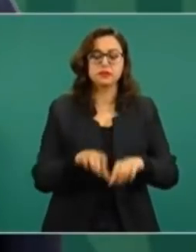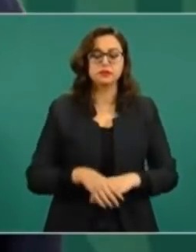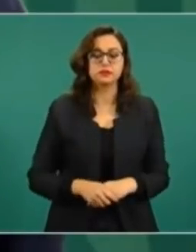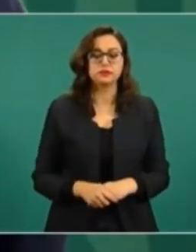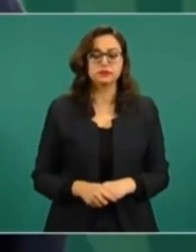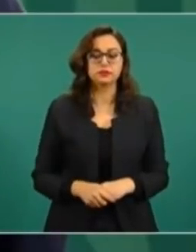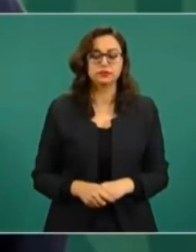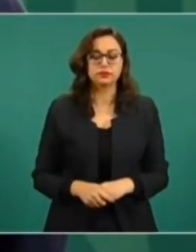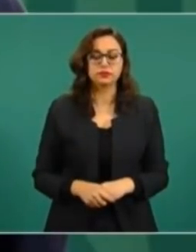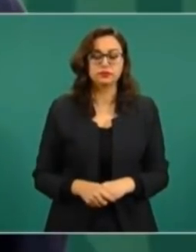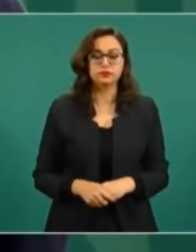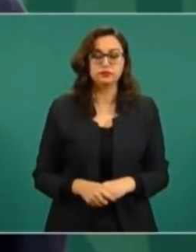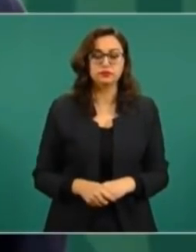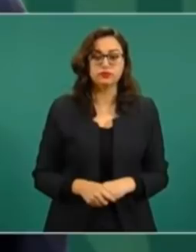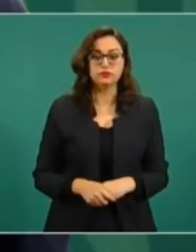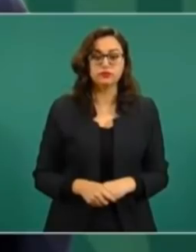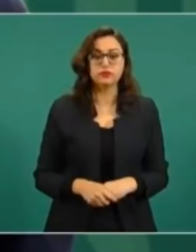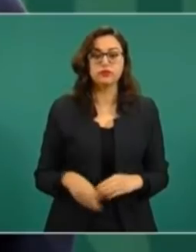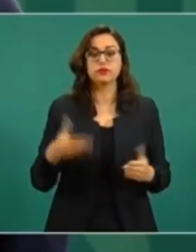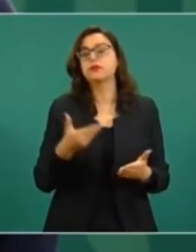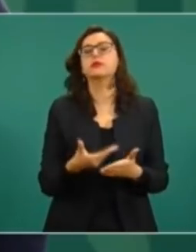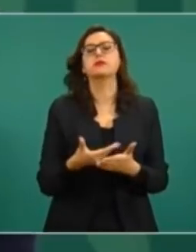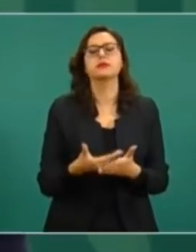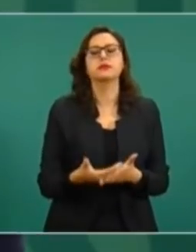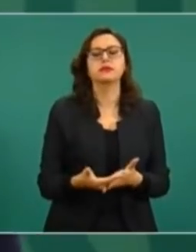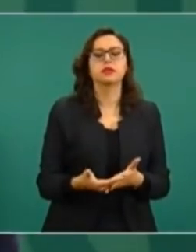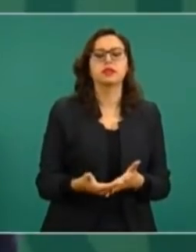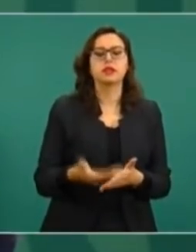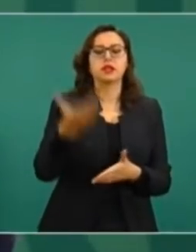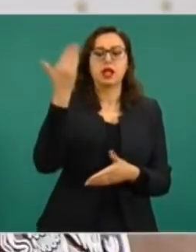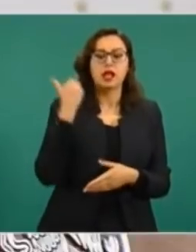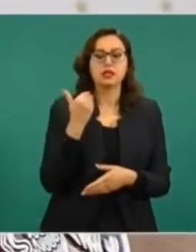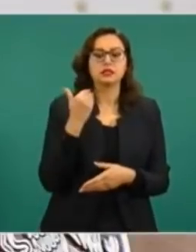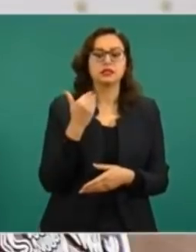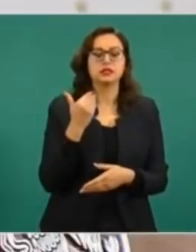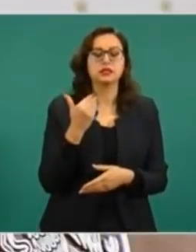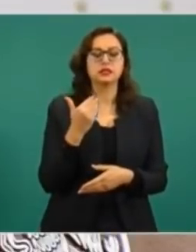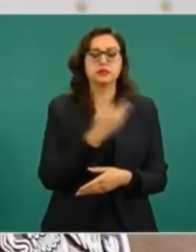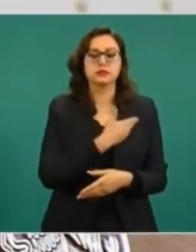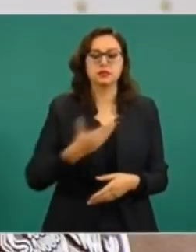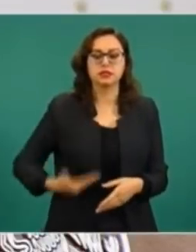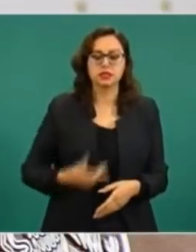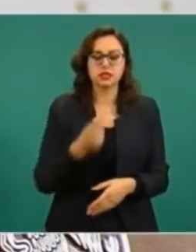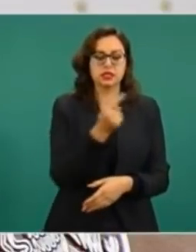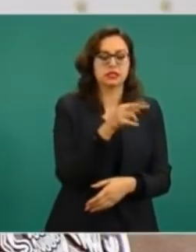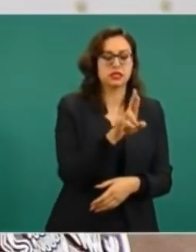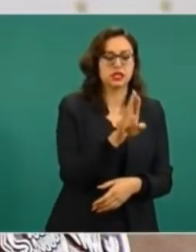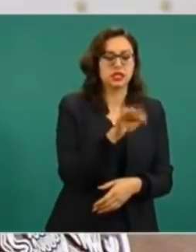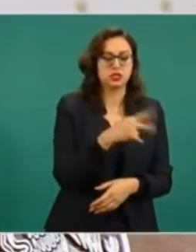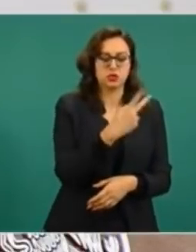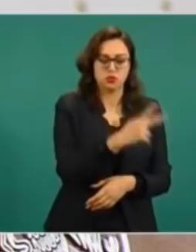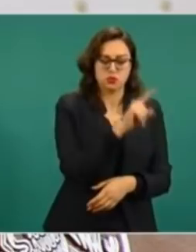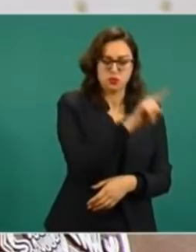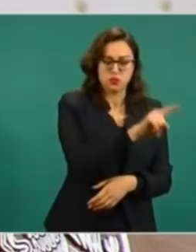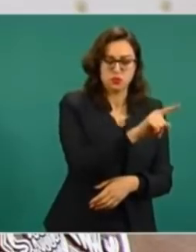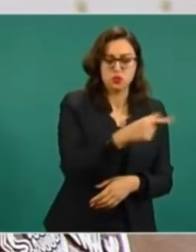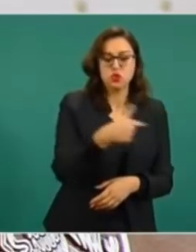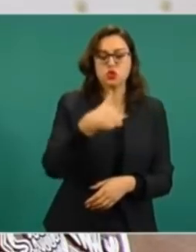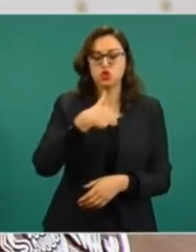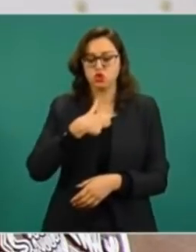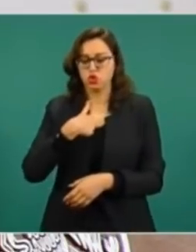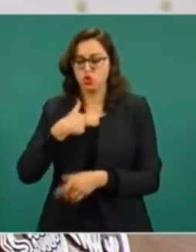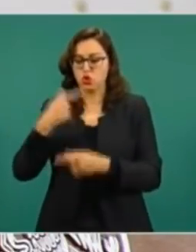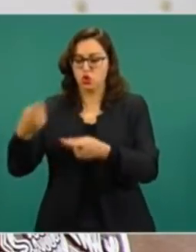llegó el presidente Trump y luego asumí la presidencia,